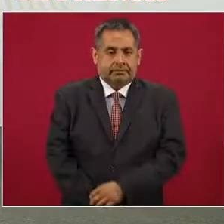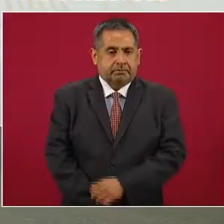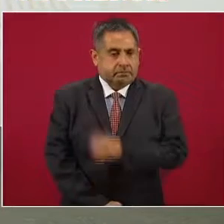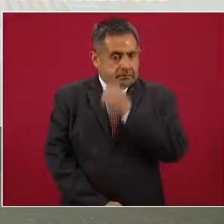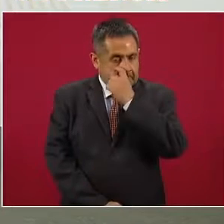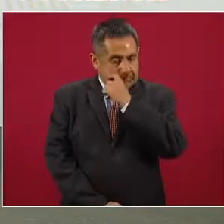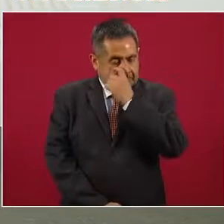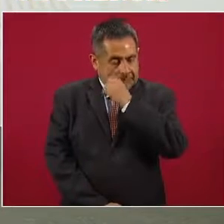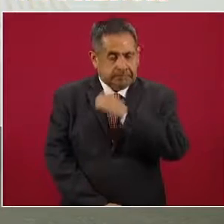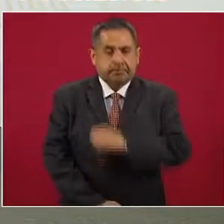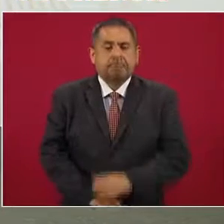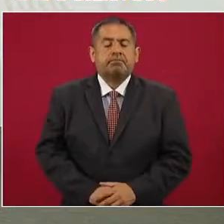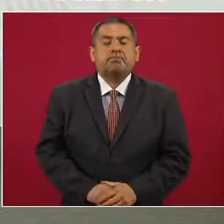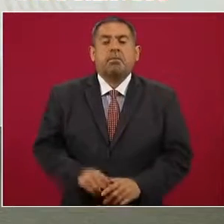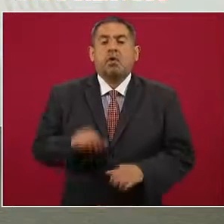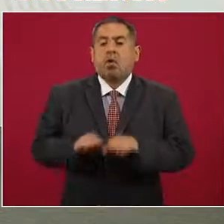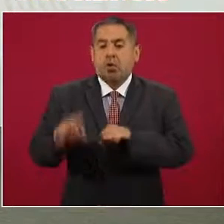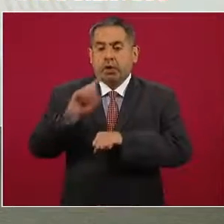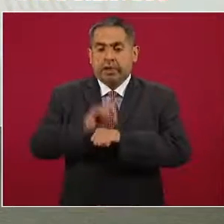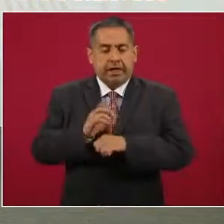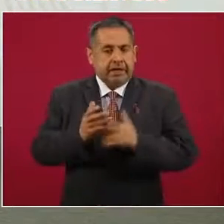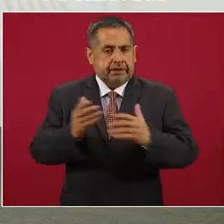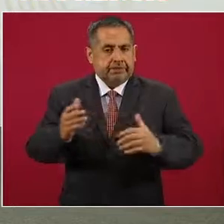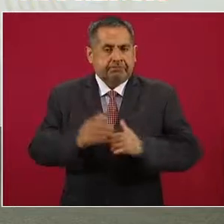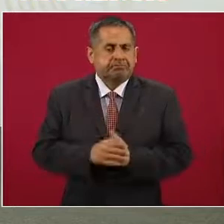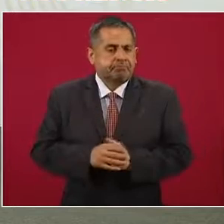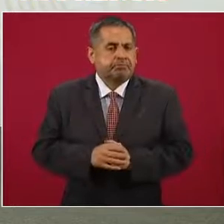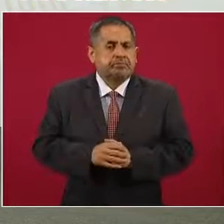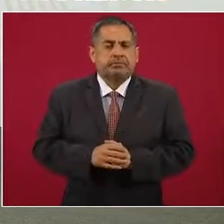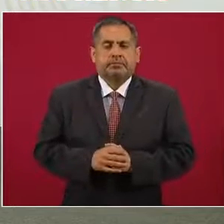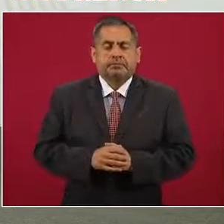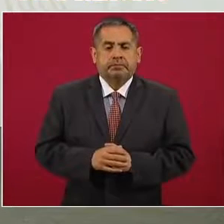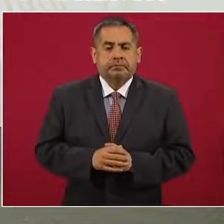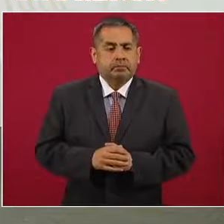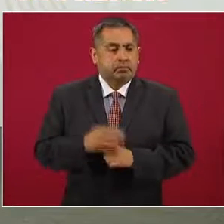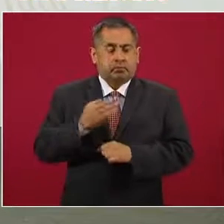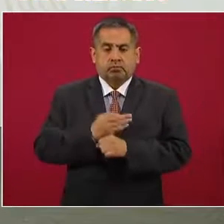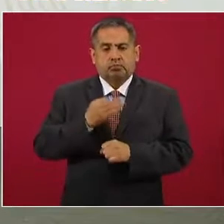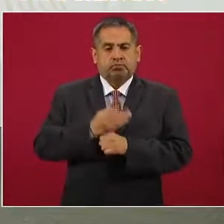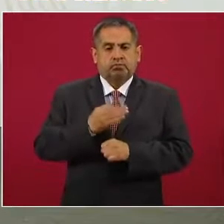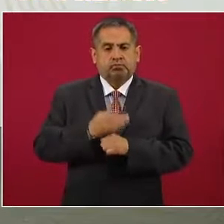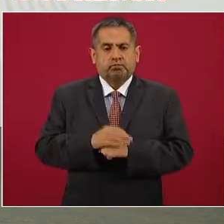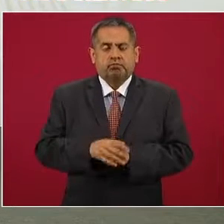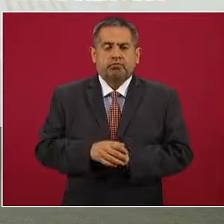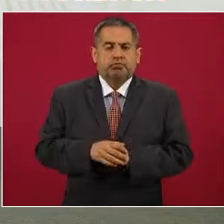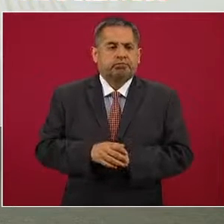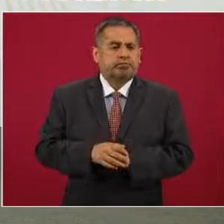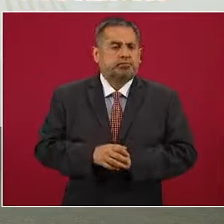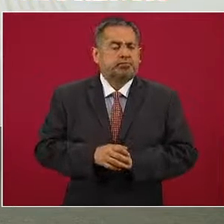Bueno, vamos el día de hoy a ocupar